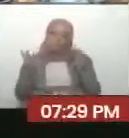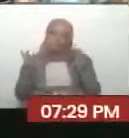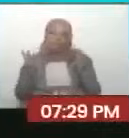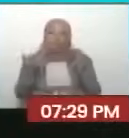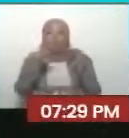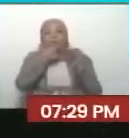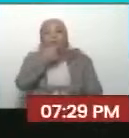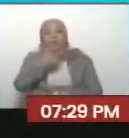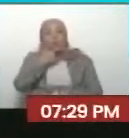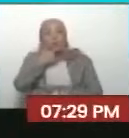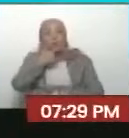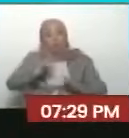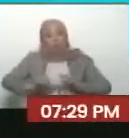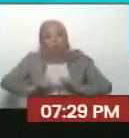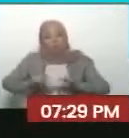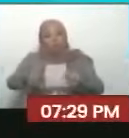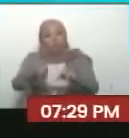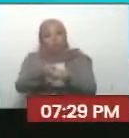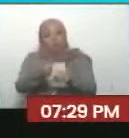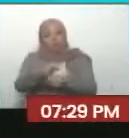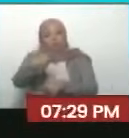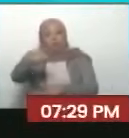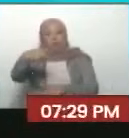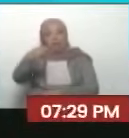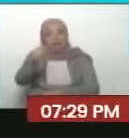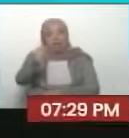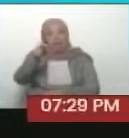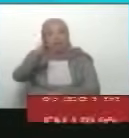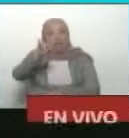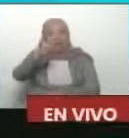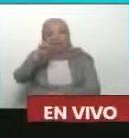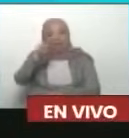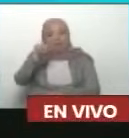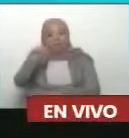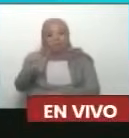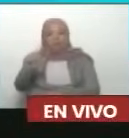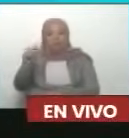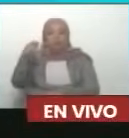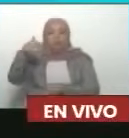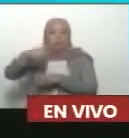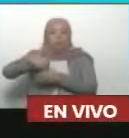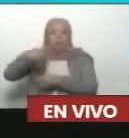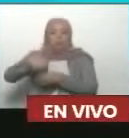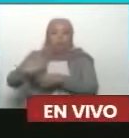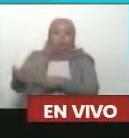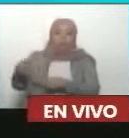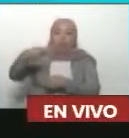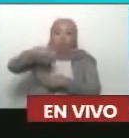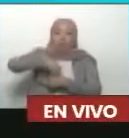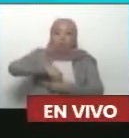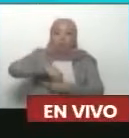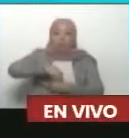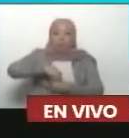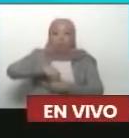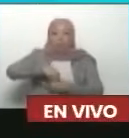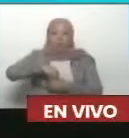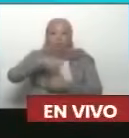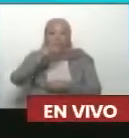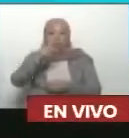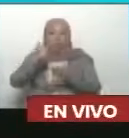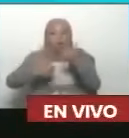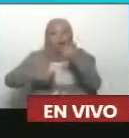fue bonito cómo surgió Karina cuando hicimos aquella vez las elecciones internas para la elección de